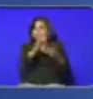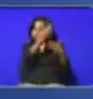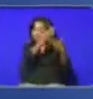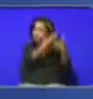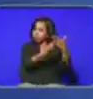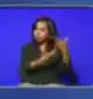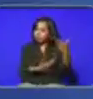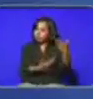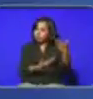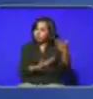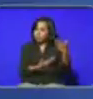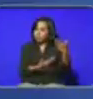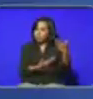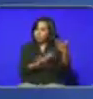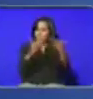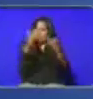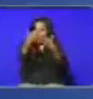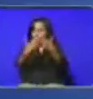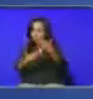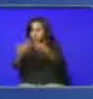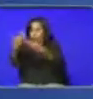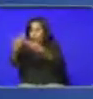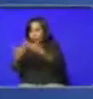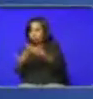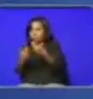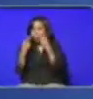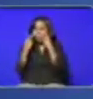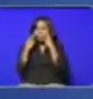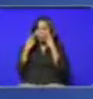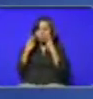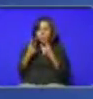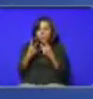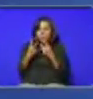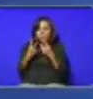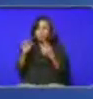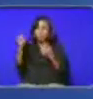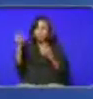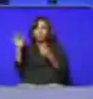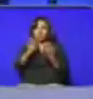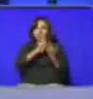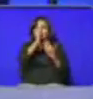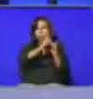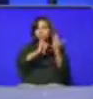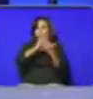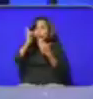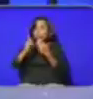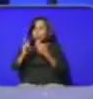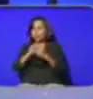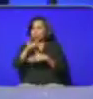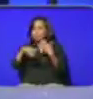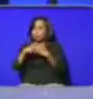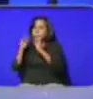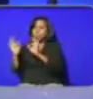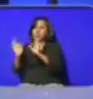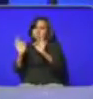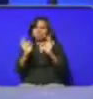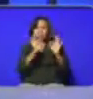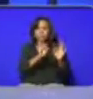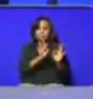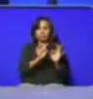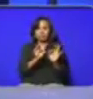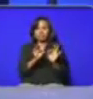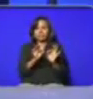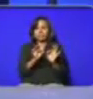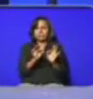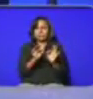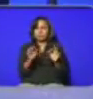estarían revisando detalles específicos de cada uno de los 18 programas del ICSE. Otro elemento muy fundamental, María Elena, y que apunta a lo que